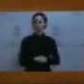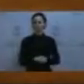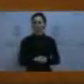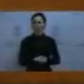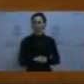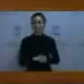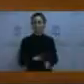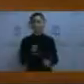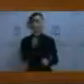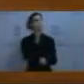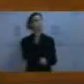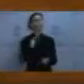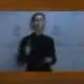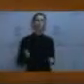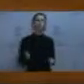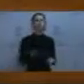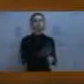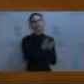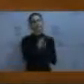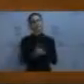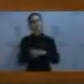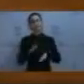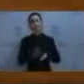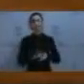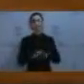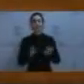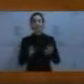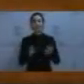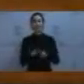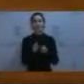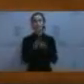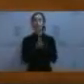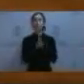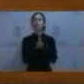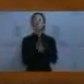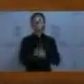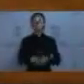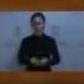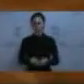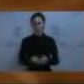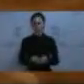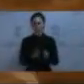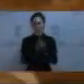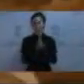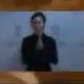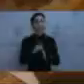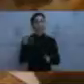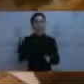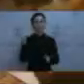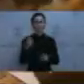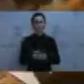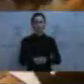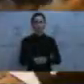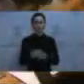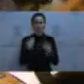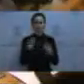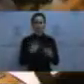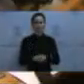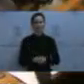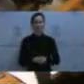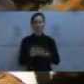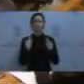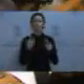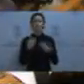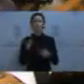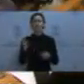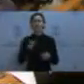que una interpelación, conviértalo usted en un ruego, pero en un ruego histórico. Gracias. Gracias,